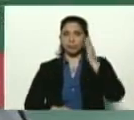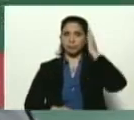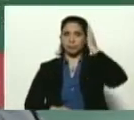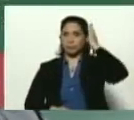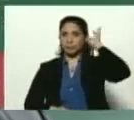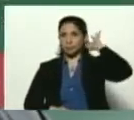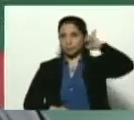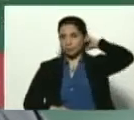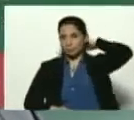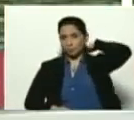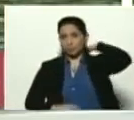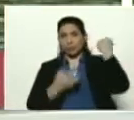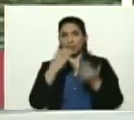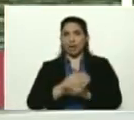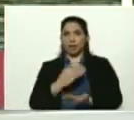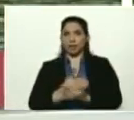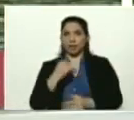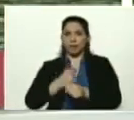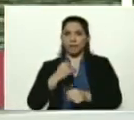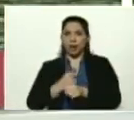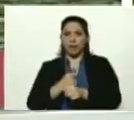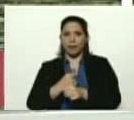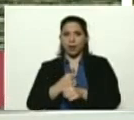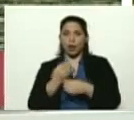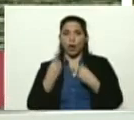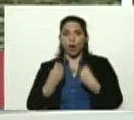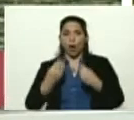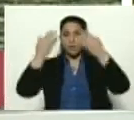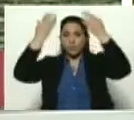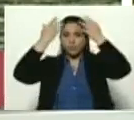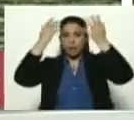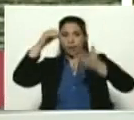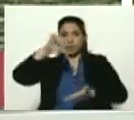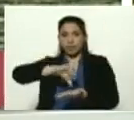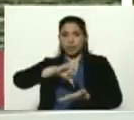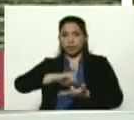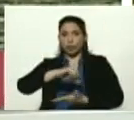Los Flaires de Catia, trabajaba como enfermero de un centro privado.